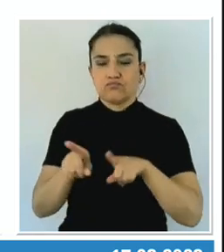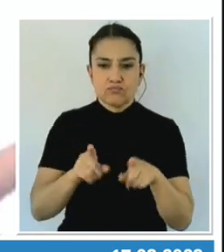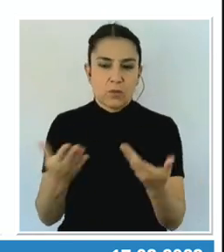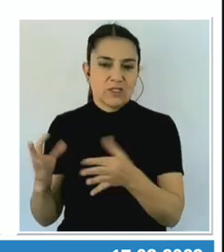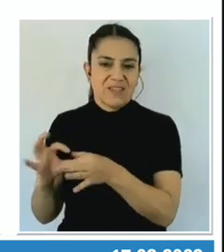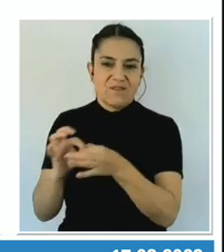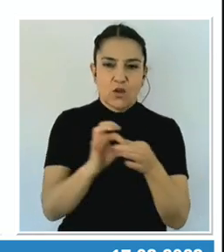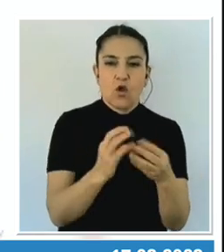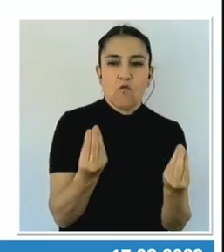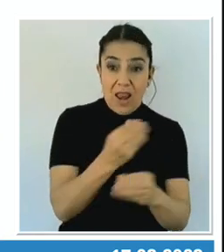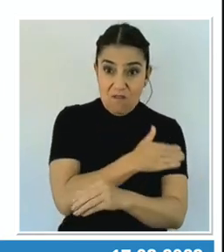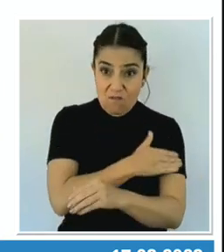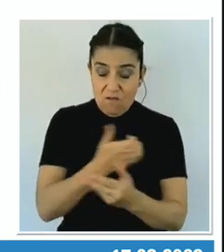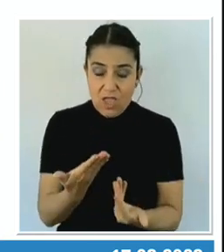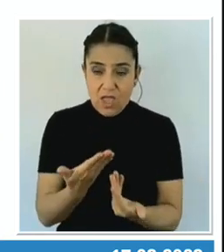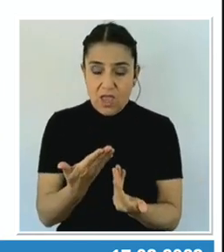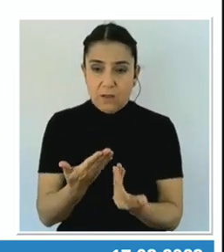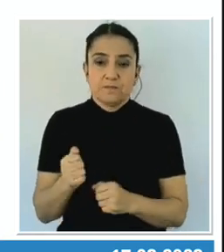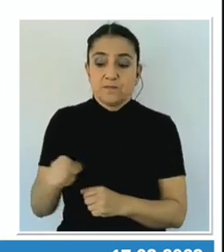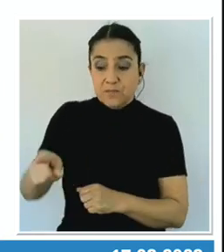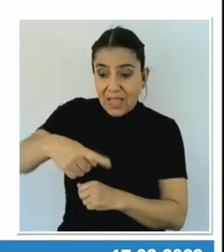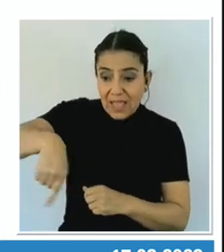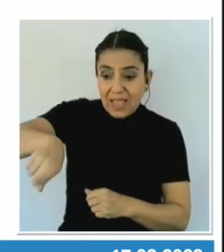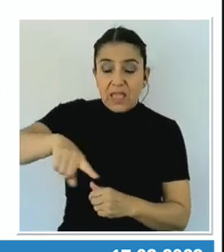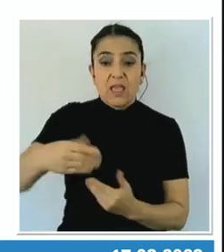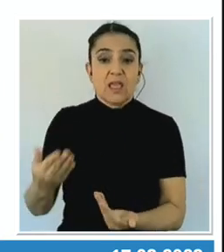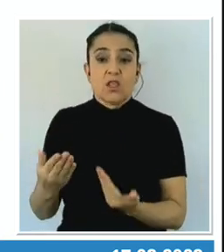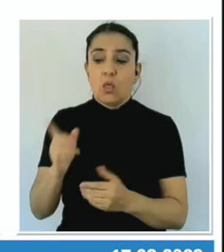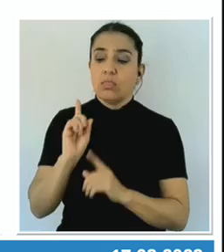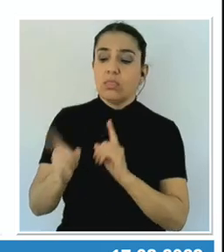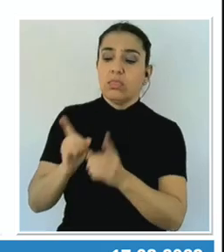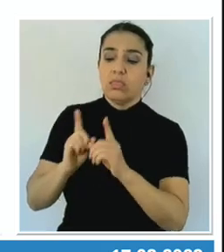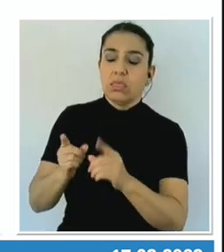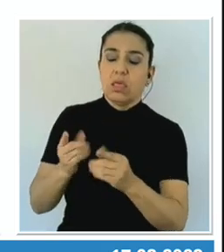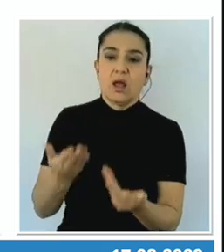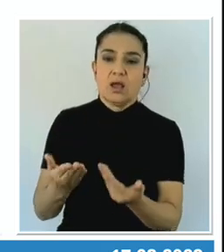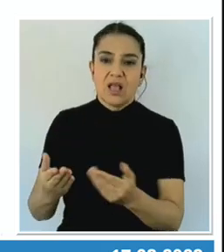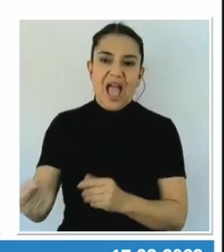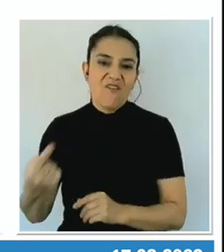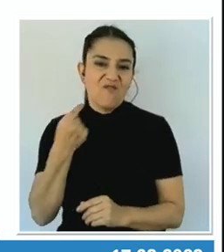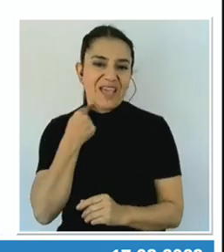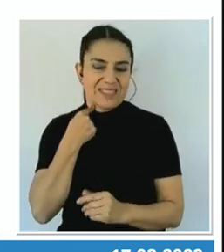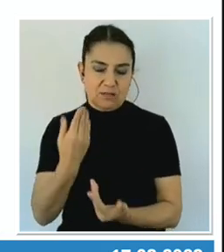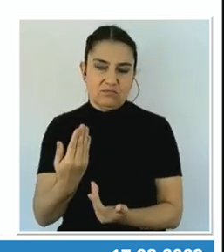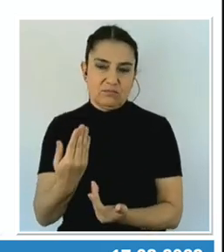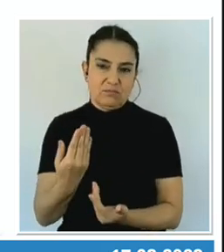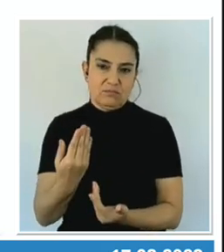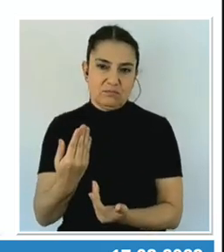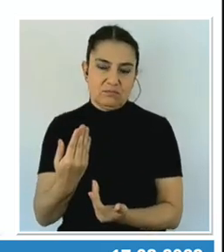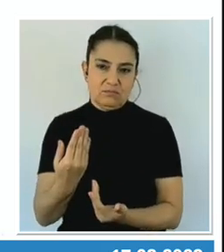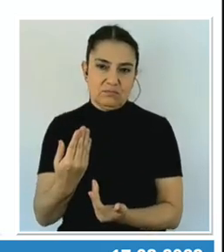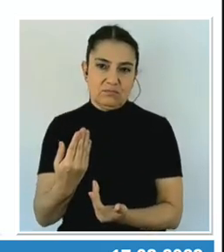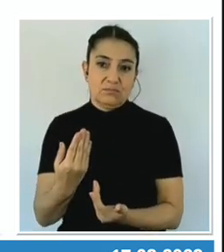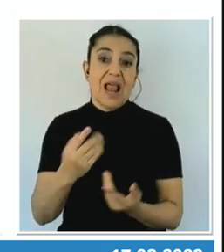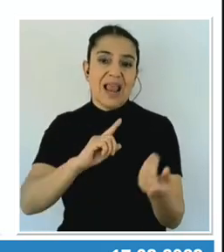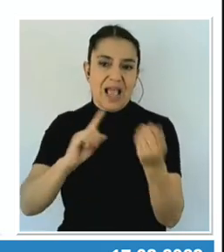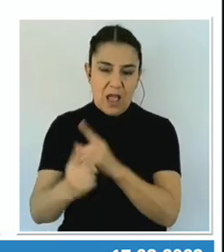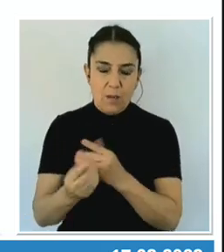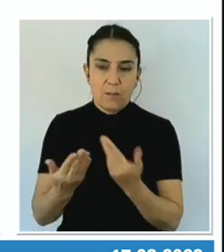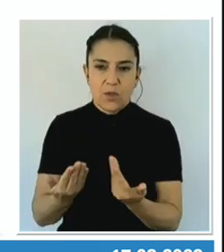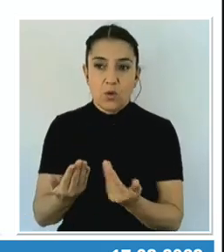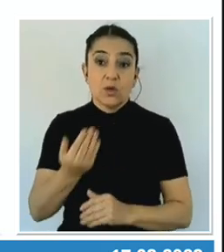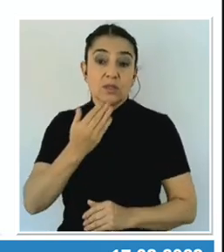los cuales, los administrados, resultan afectados por ese cambio, perjudicados. Como ha mostrado también el